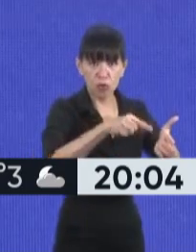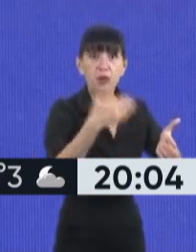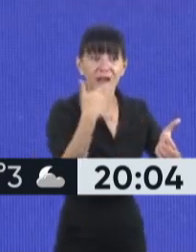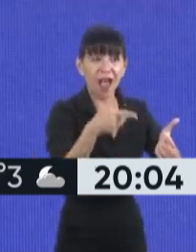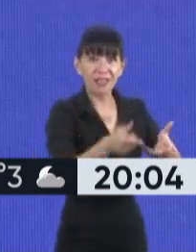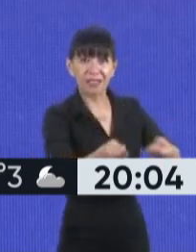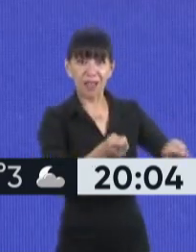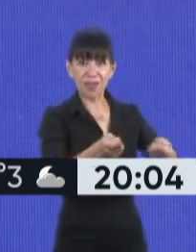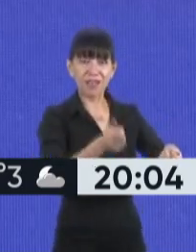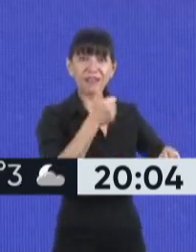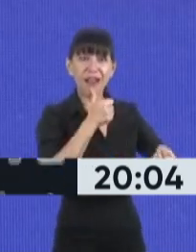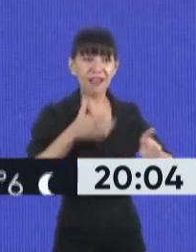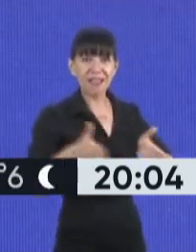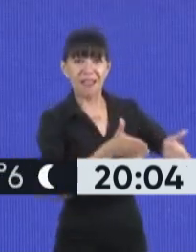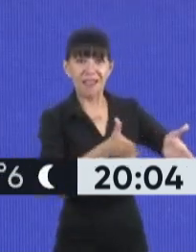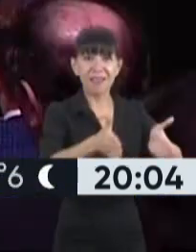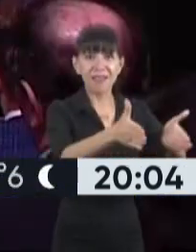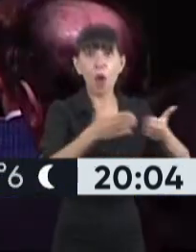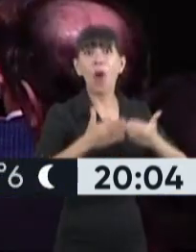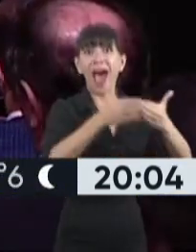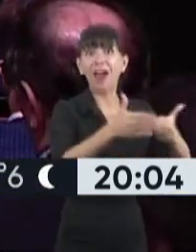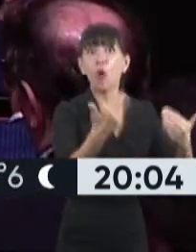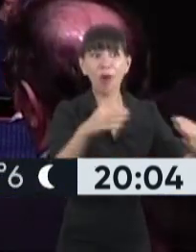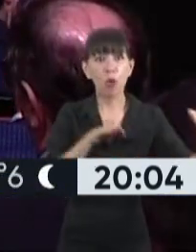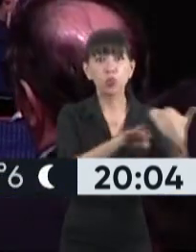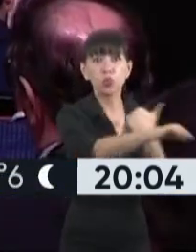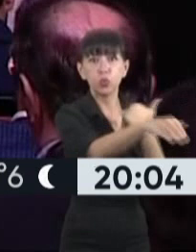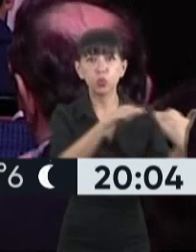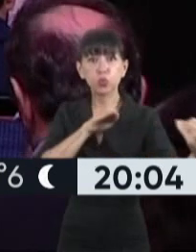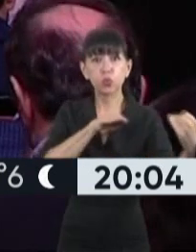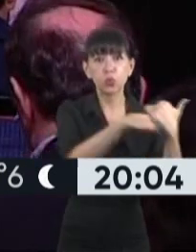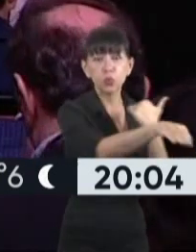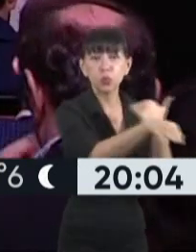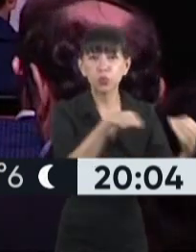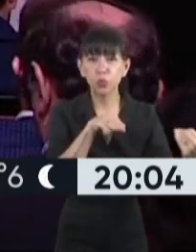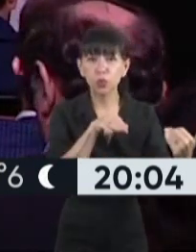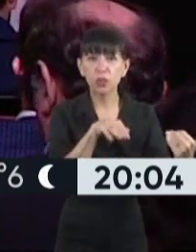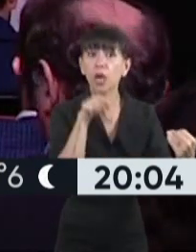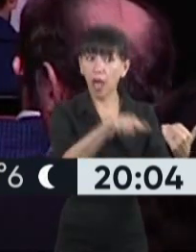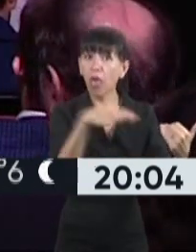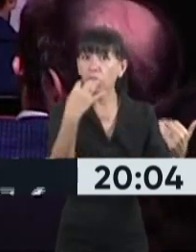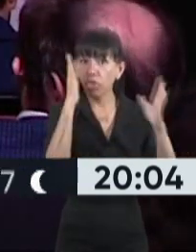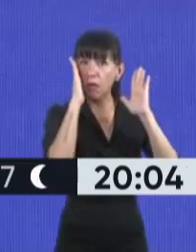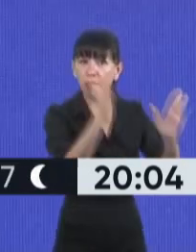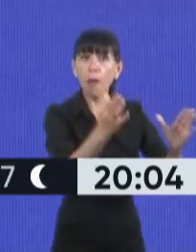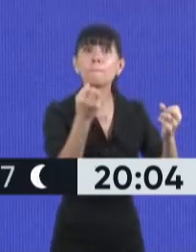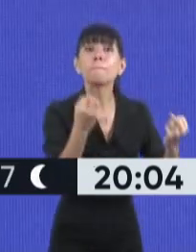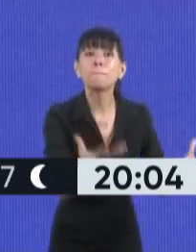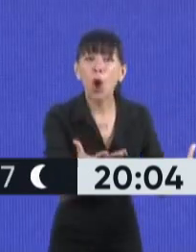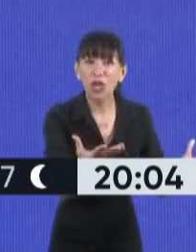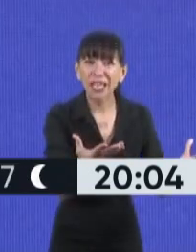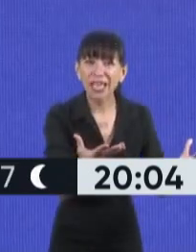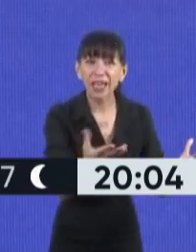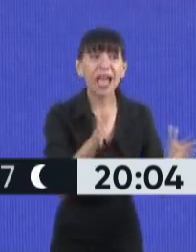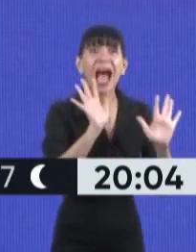Y tenemos que darle mucha potencia a esa hidrovía, porque por esa hidrovía se abaratan los costos, se abaratan